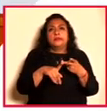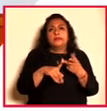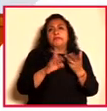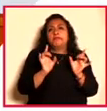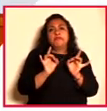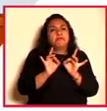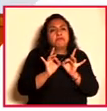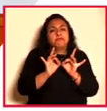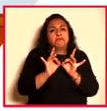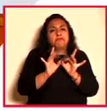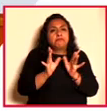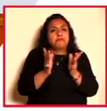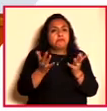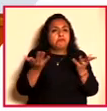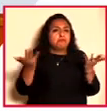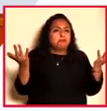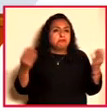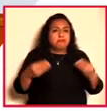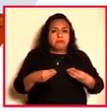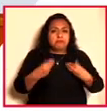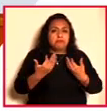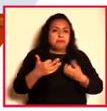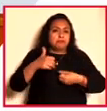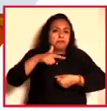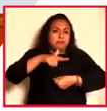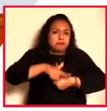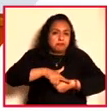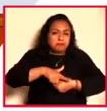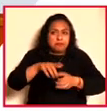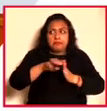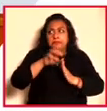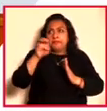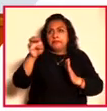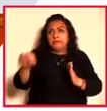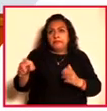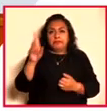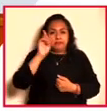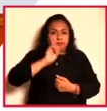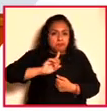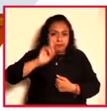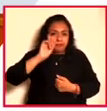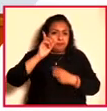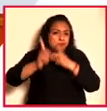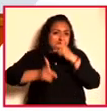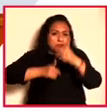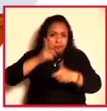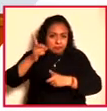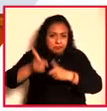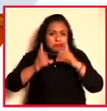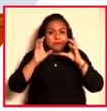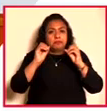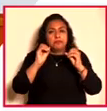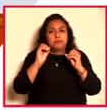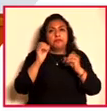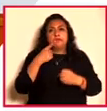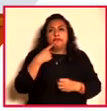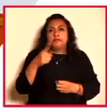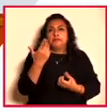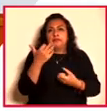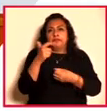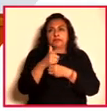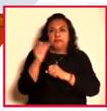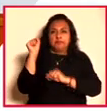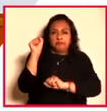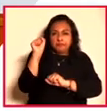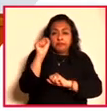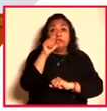situaciones de vida social, como lo puede ser, por ejemplo, las mujeres en el deporte, pero también en la protesta social. Esta muestra tiene